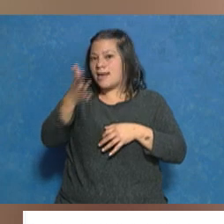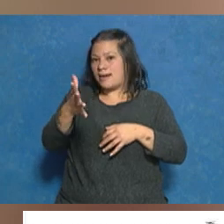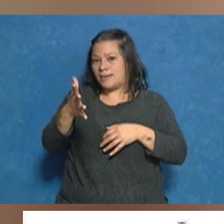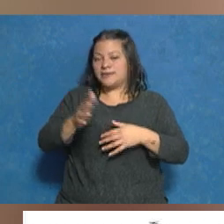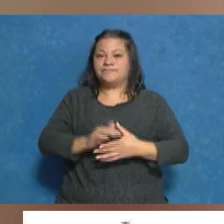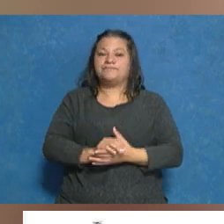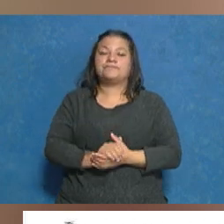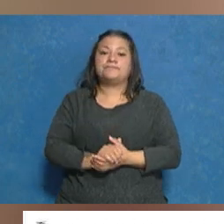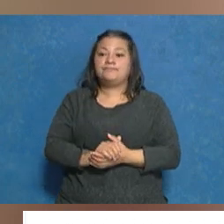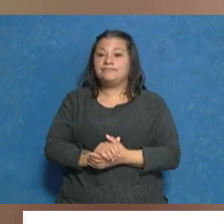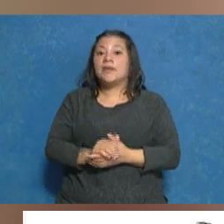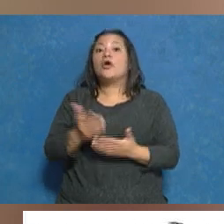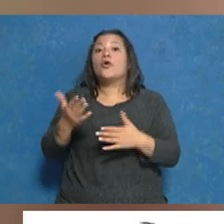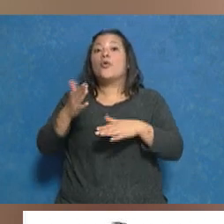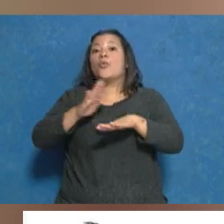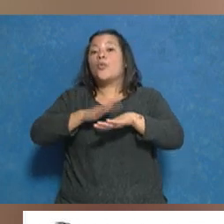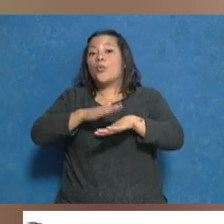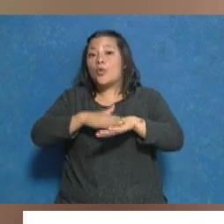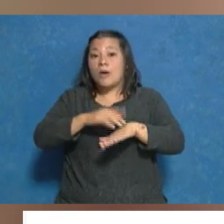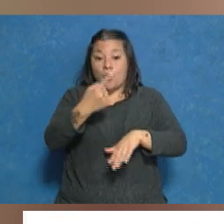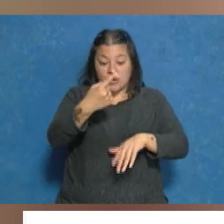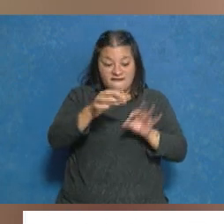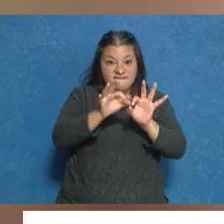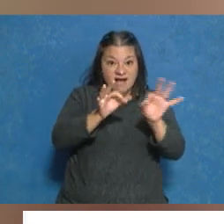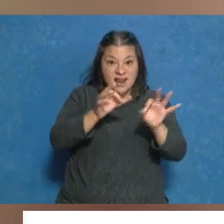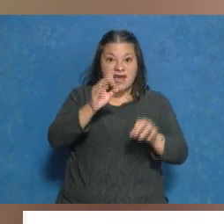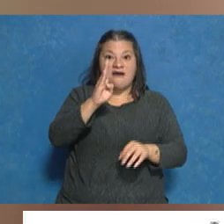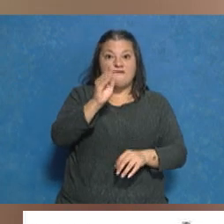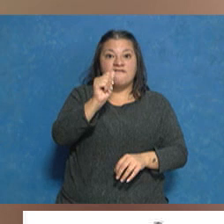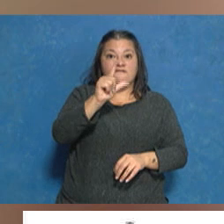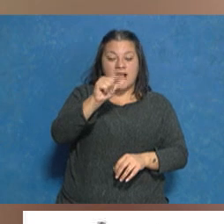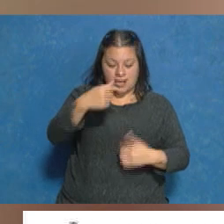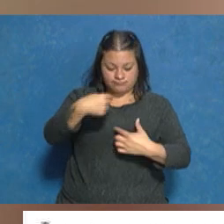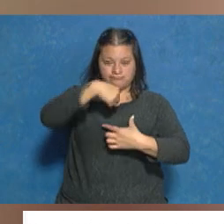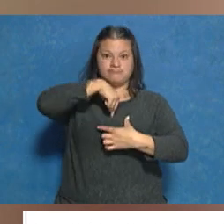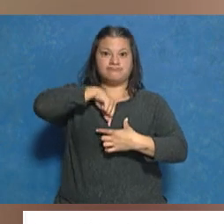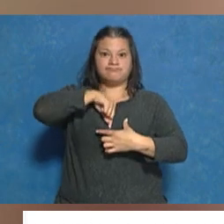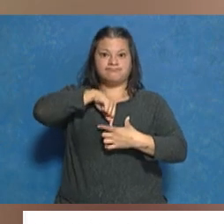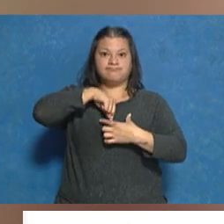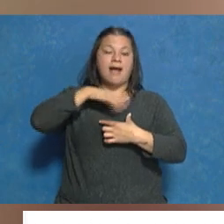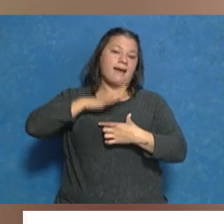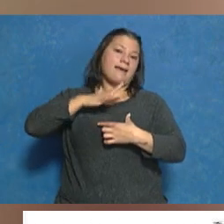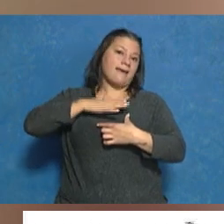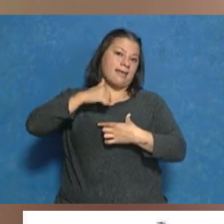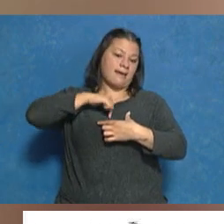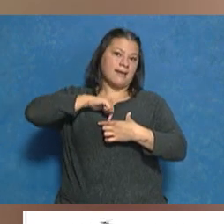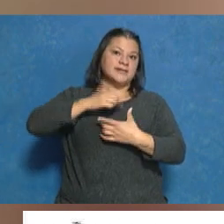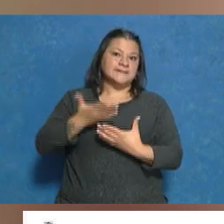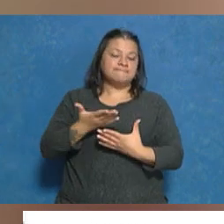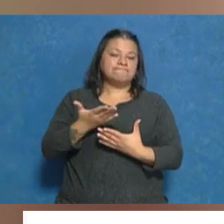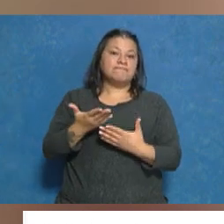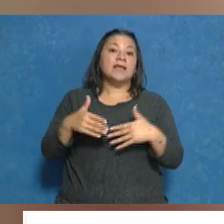de Villanueva como consecuencia de que una de las balas que ingresó por el tórax ha quedado alojada justamente allí y le ha